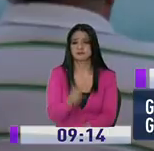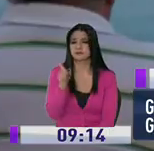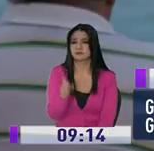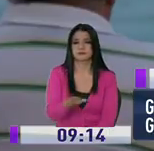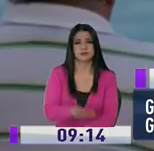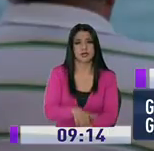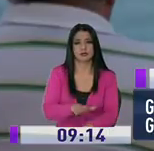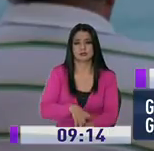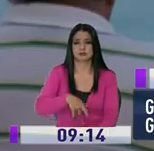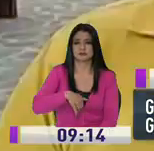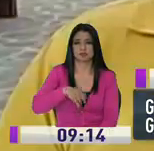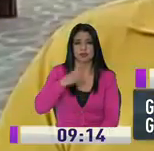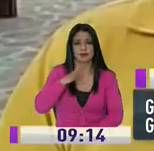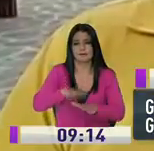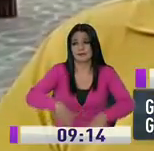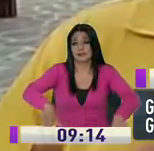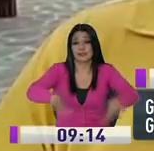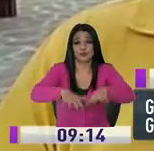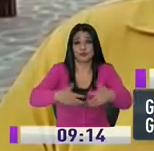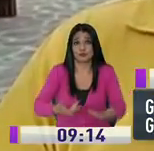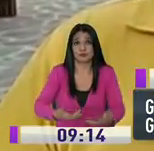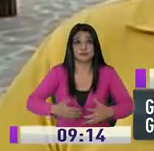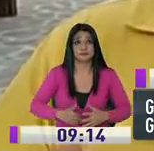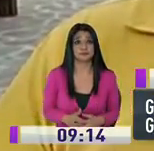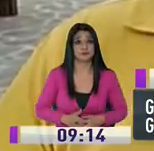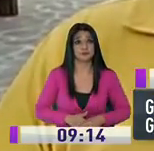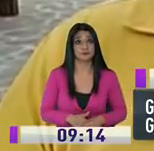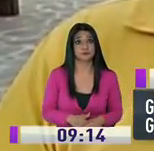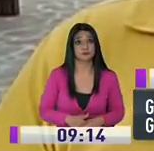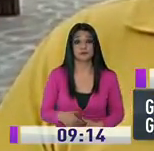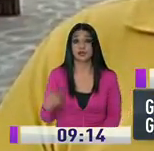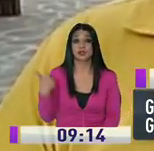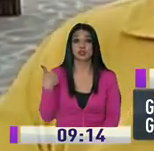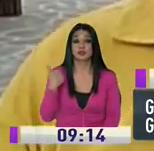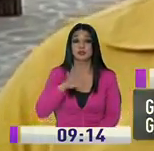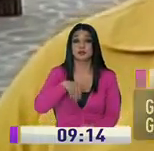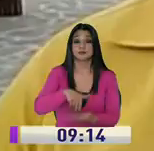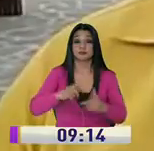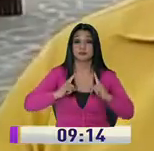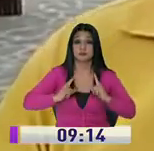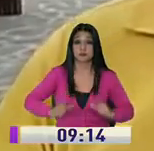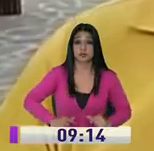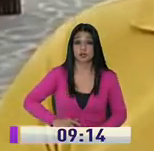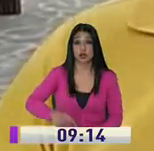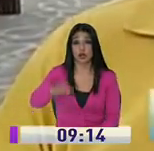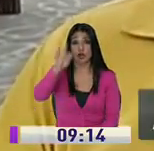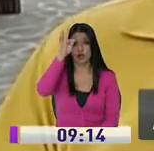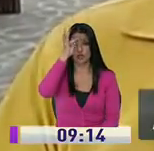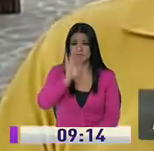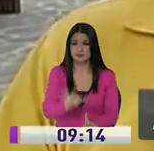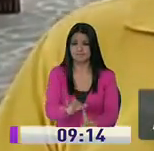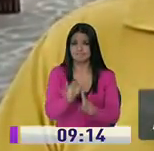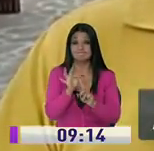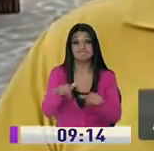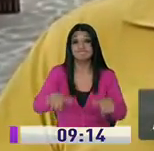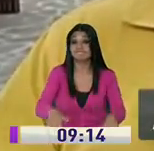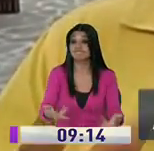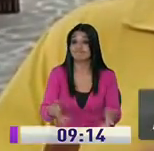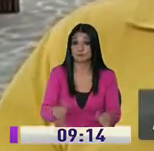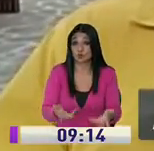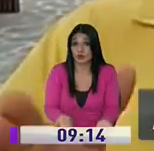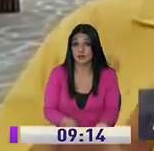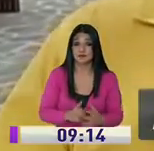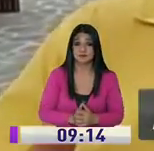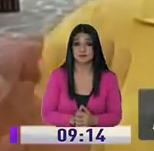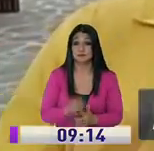situación demográfica en la que viven. No contamos con un centro de salud, con un hospital de primera o segunda categoría. Y